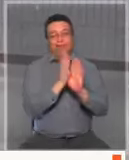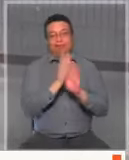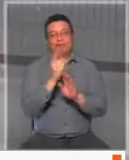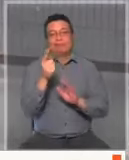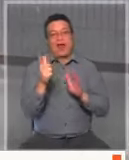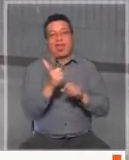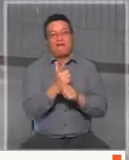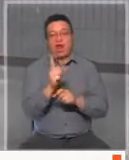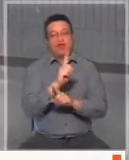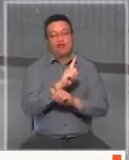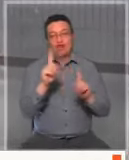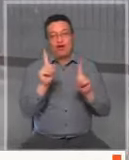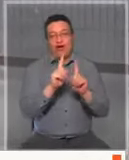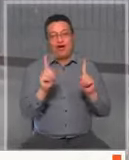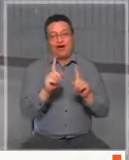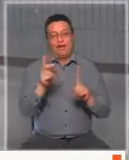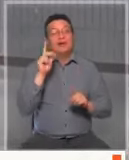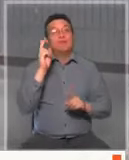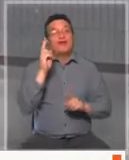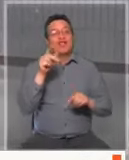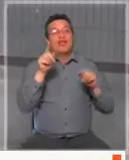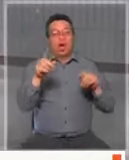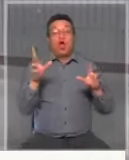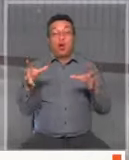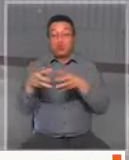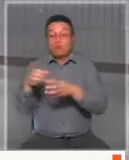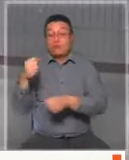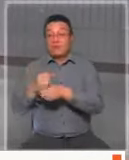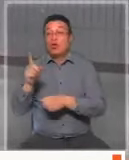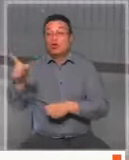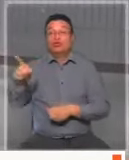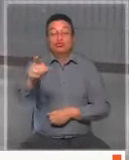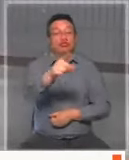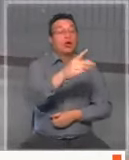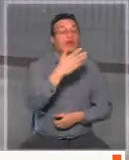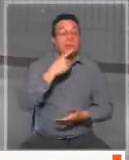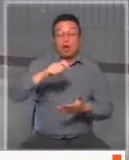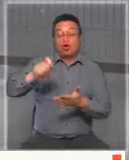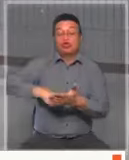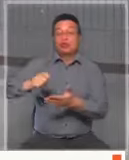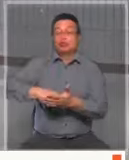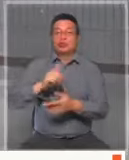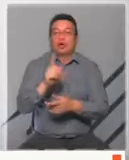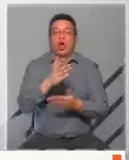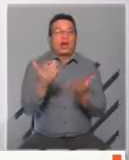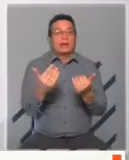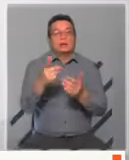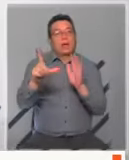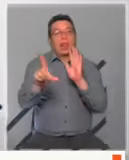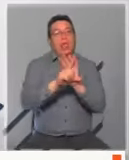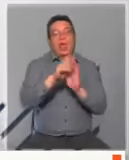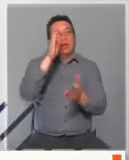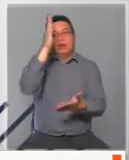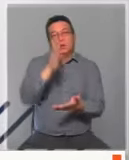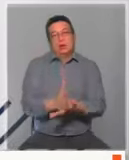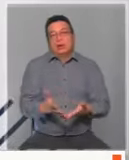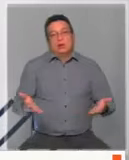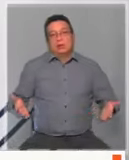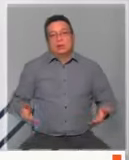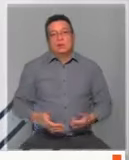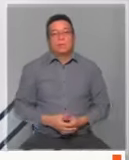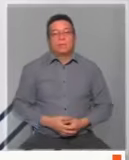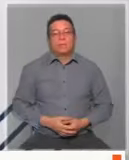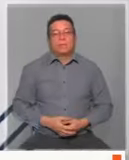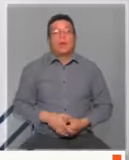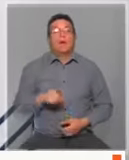también hubo un grupo de trabajadores que tampoco tenía la formalidad que requiere nuestra legislación laboral. Un desenlace inesperado para el